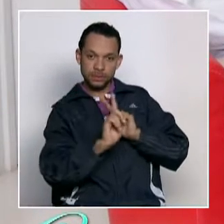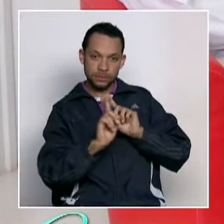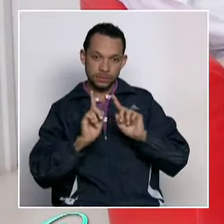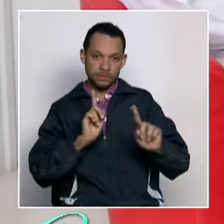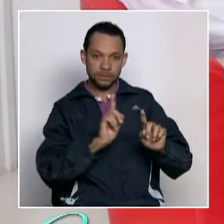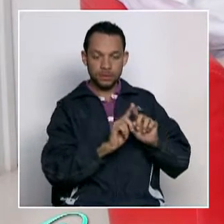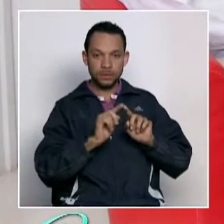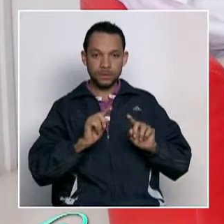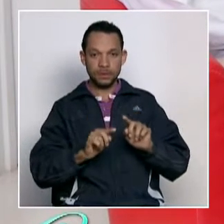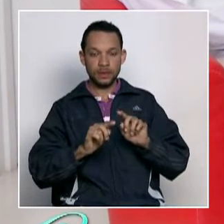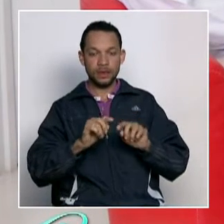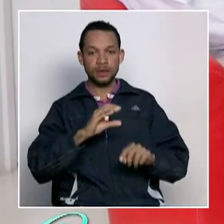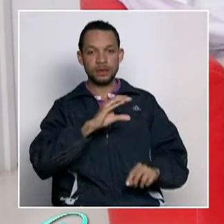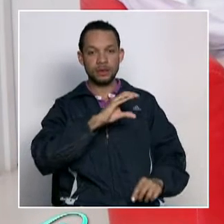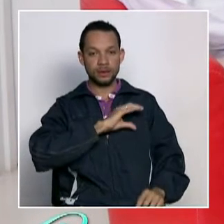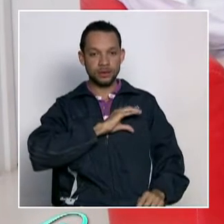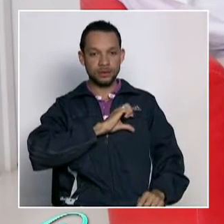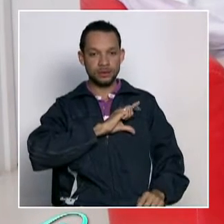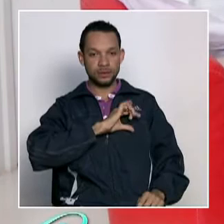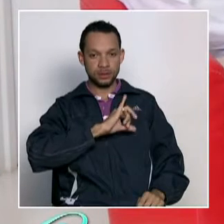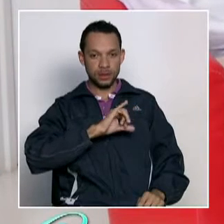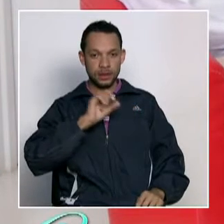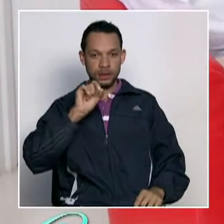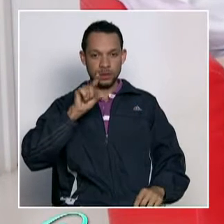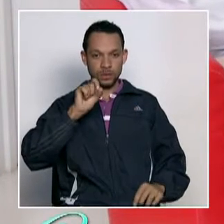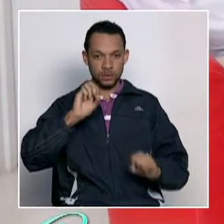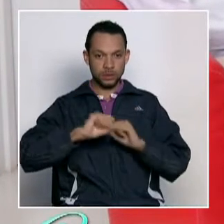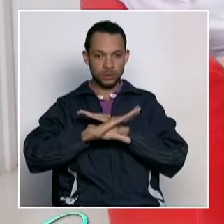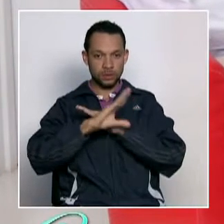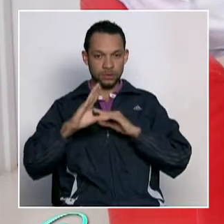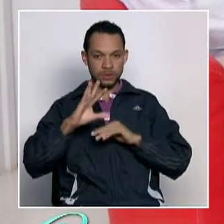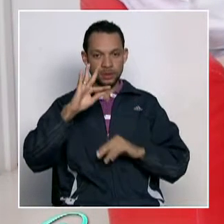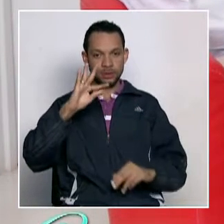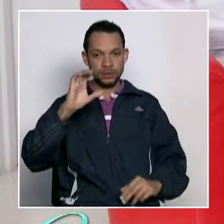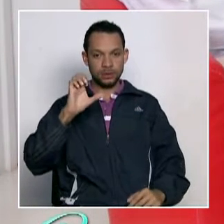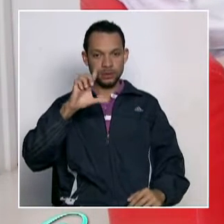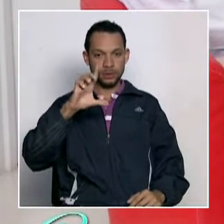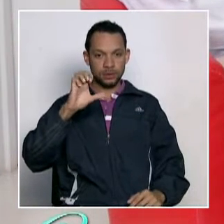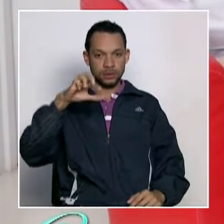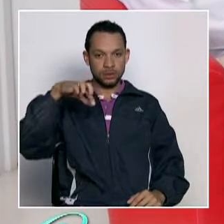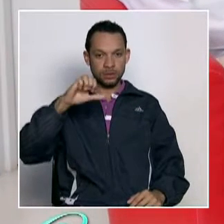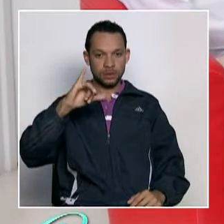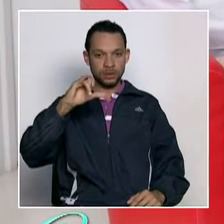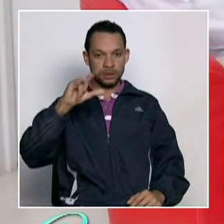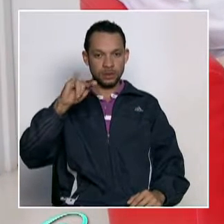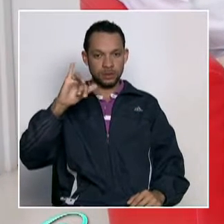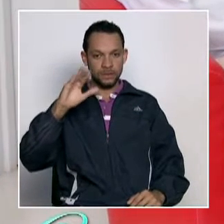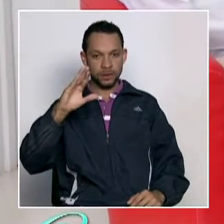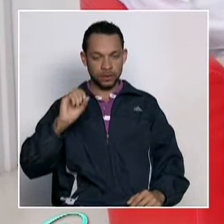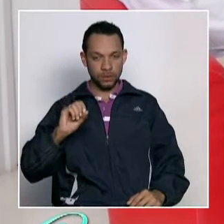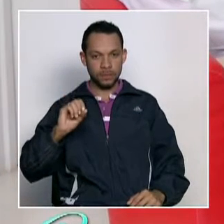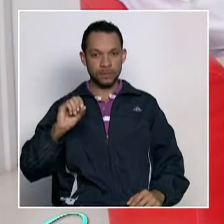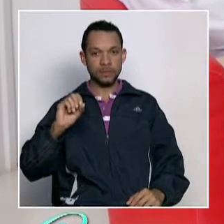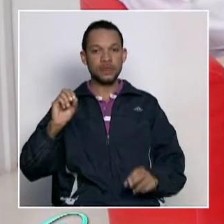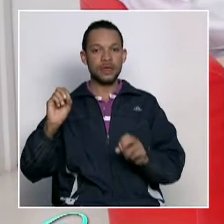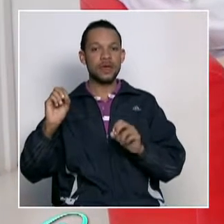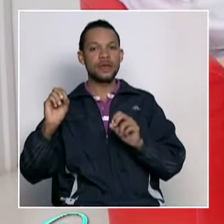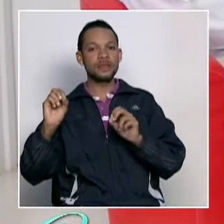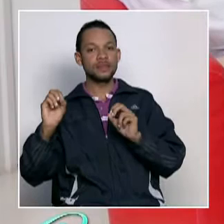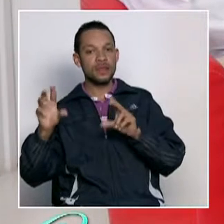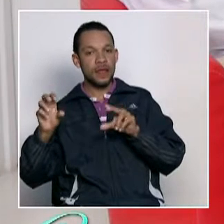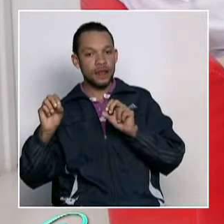en Telepacífico a las 11 de la mañana, en Teleisla a las 4 de la tarde y 10 de la noche y